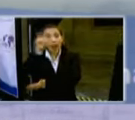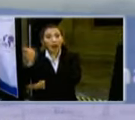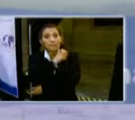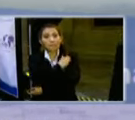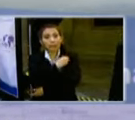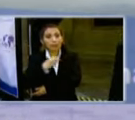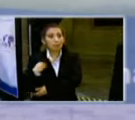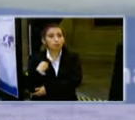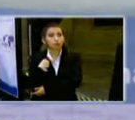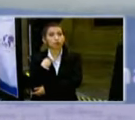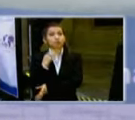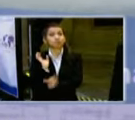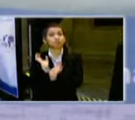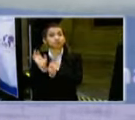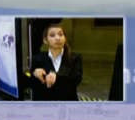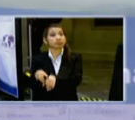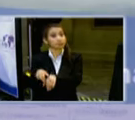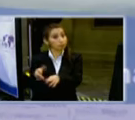membresías.